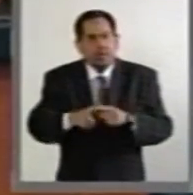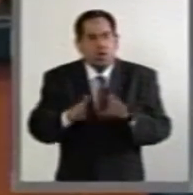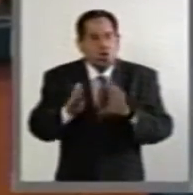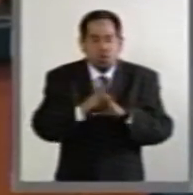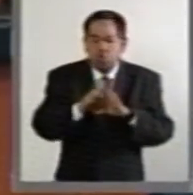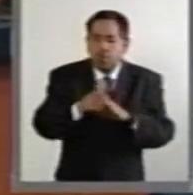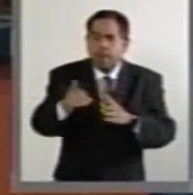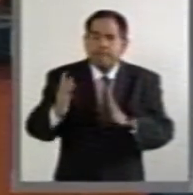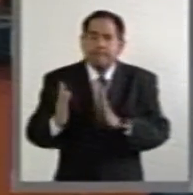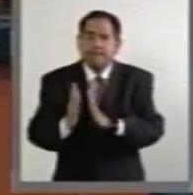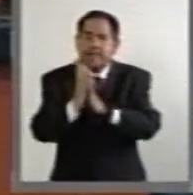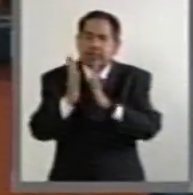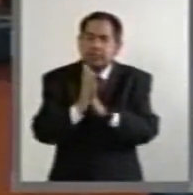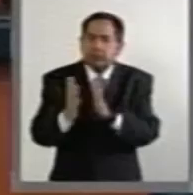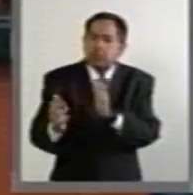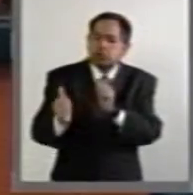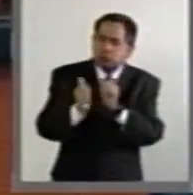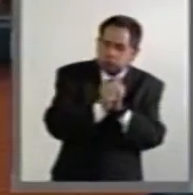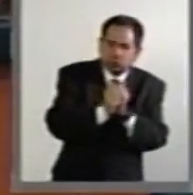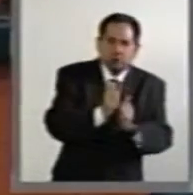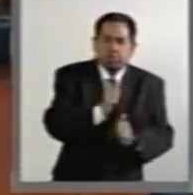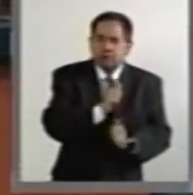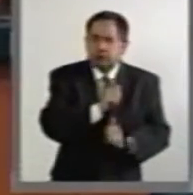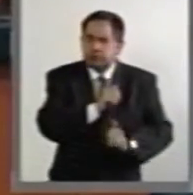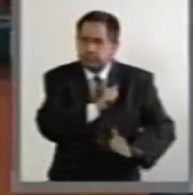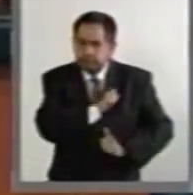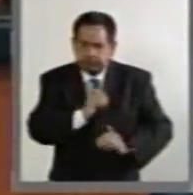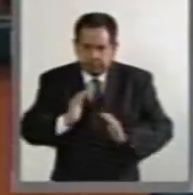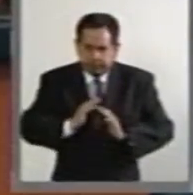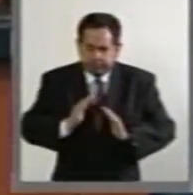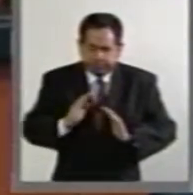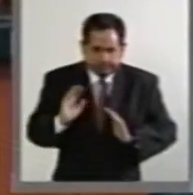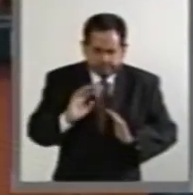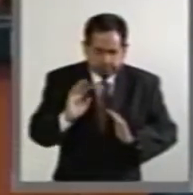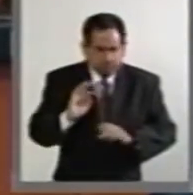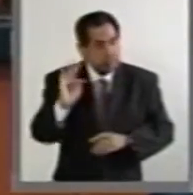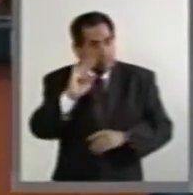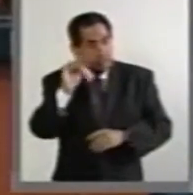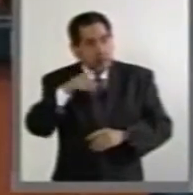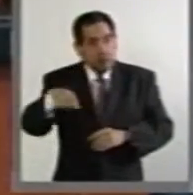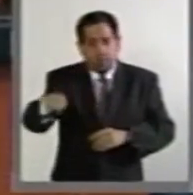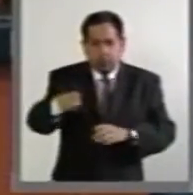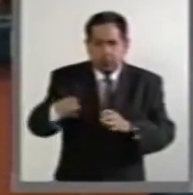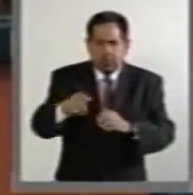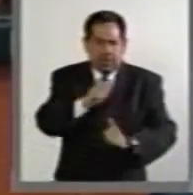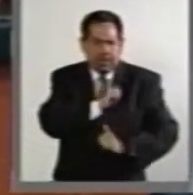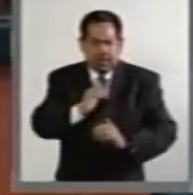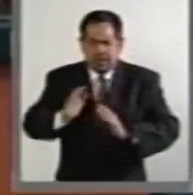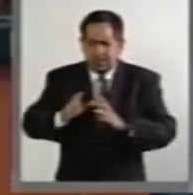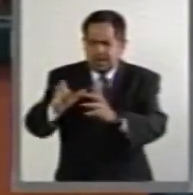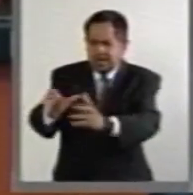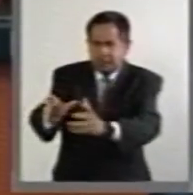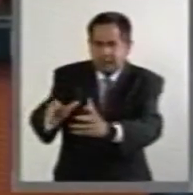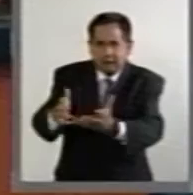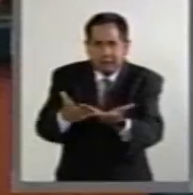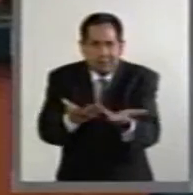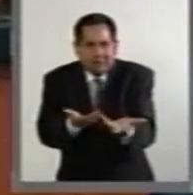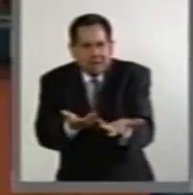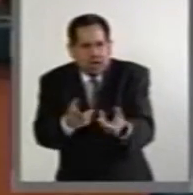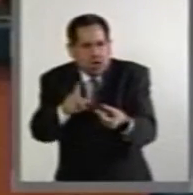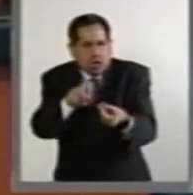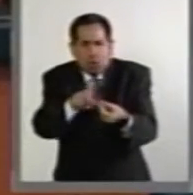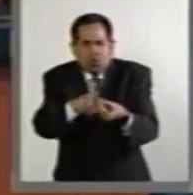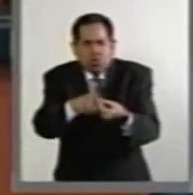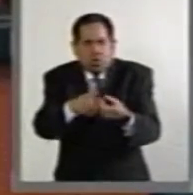y una participación de las Fuerzas Armadas. Si va el ejército a los cuarteles, ¿en dónde va a